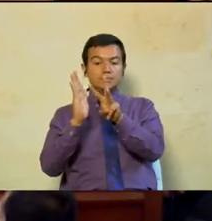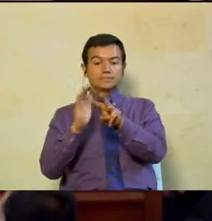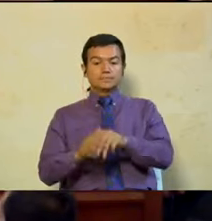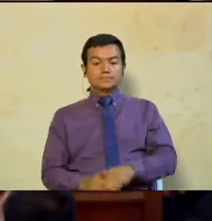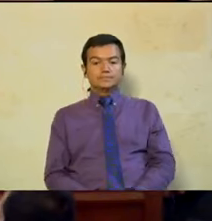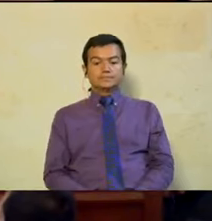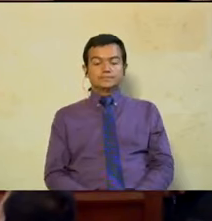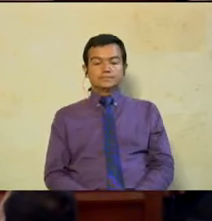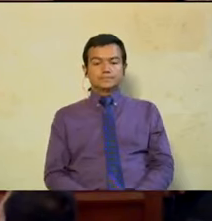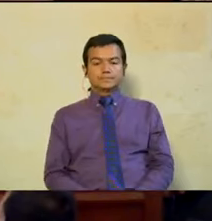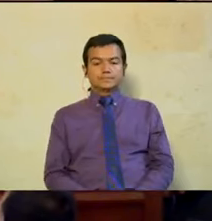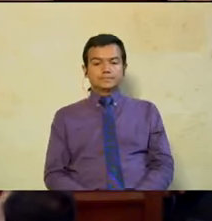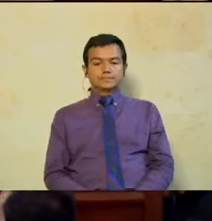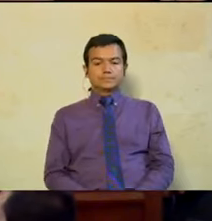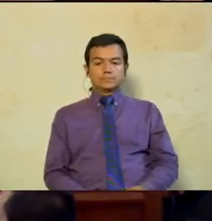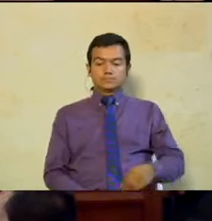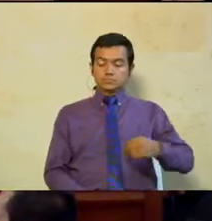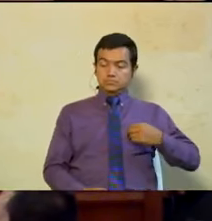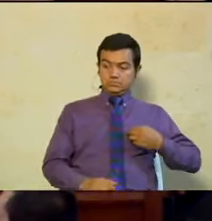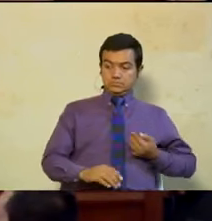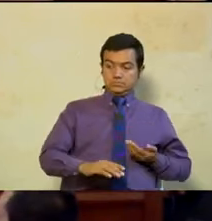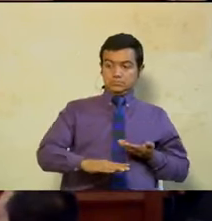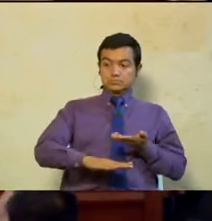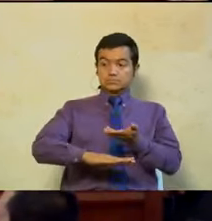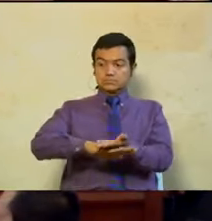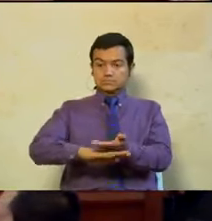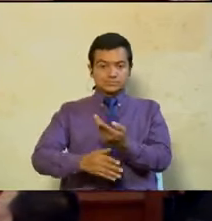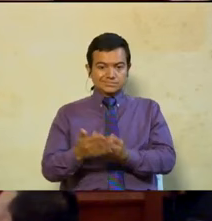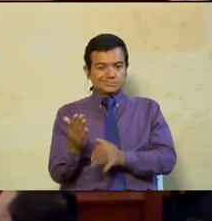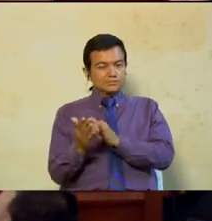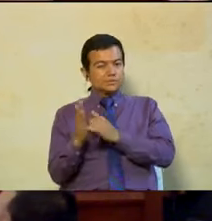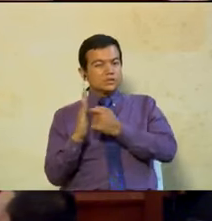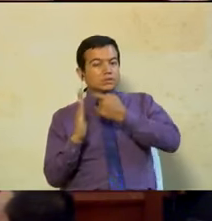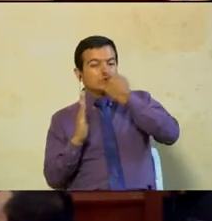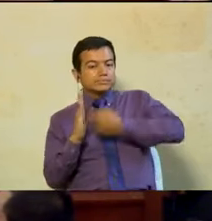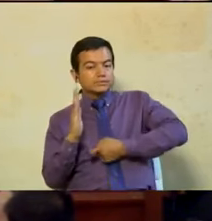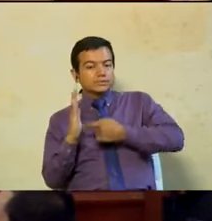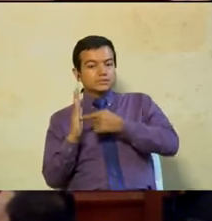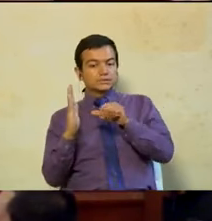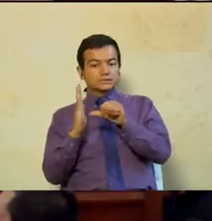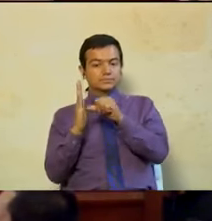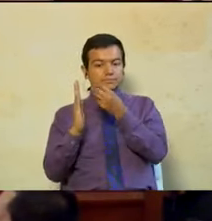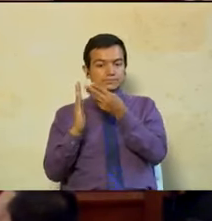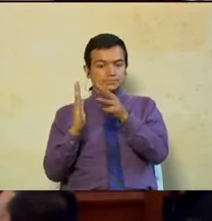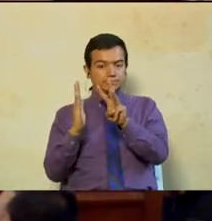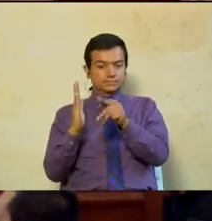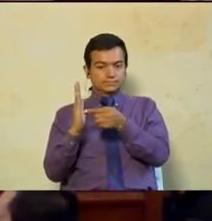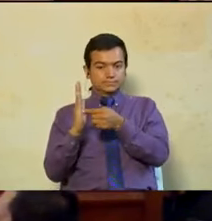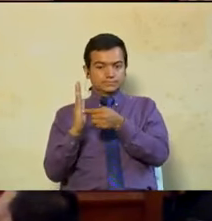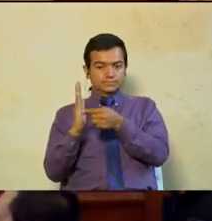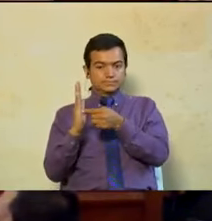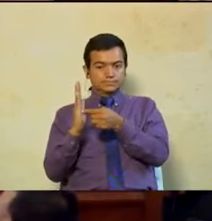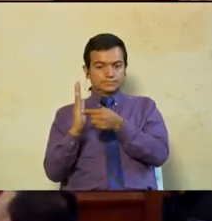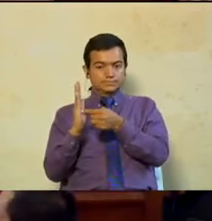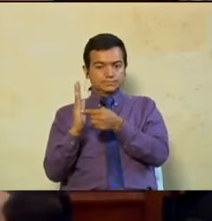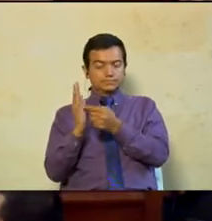13 una proposición que pide Modificar el artículo 13